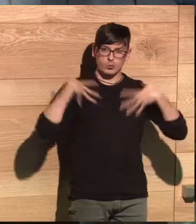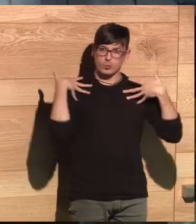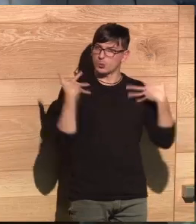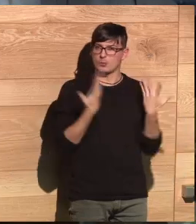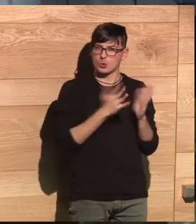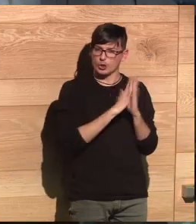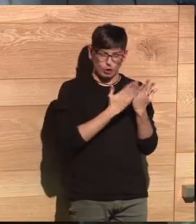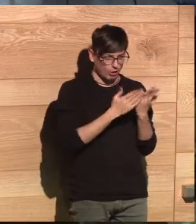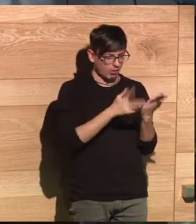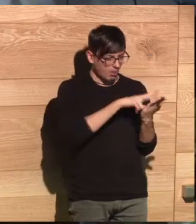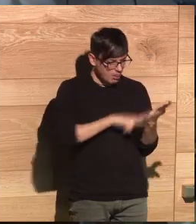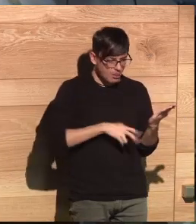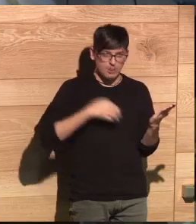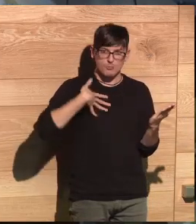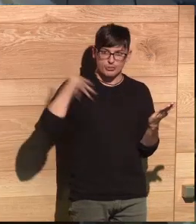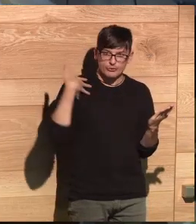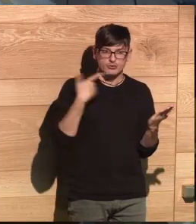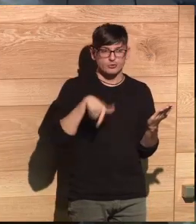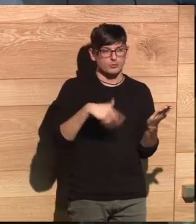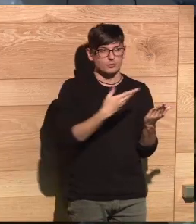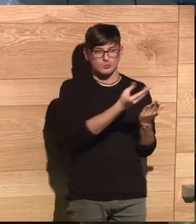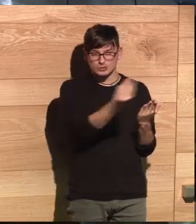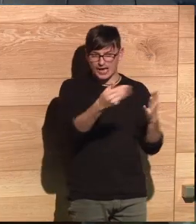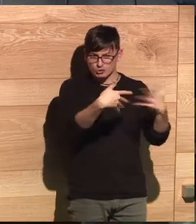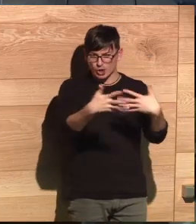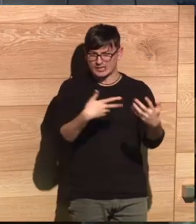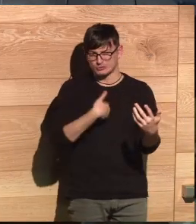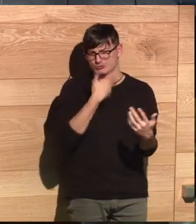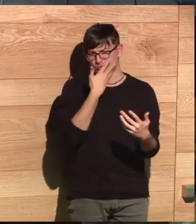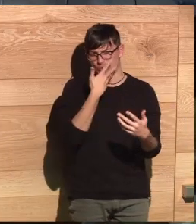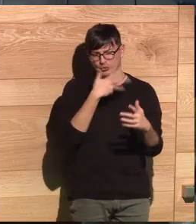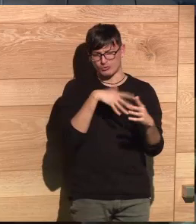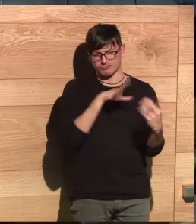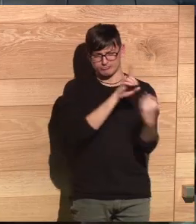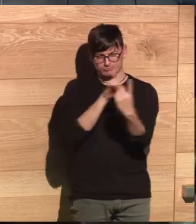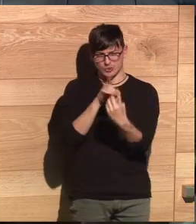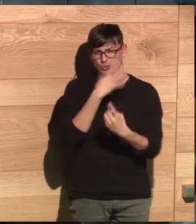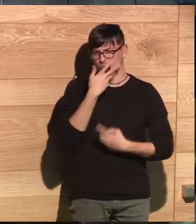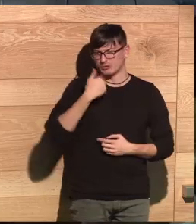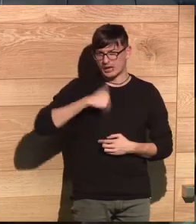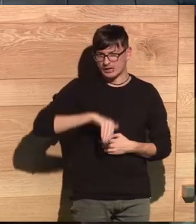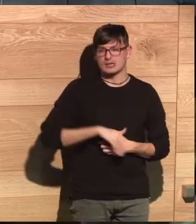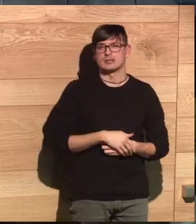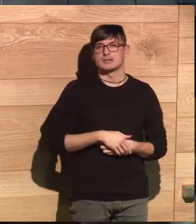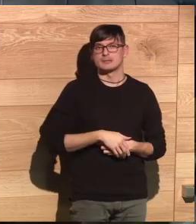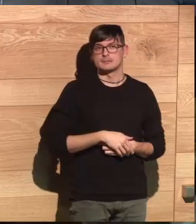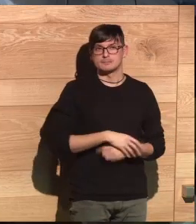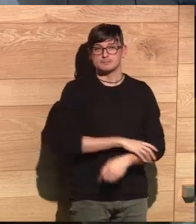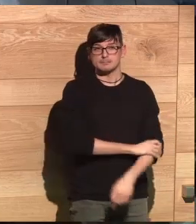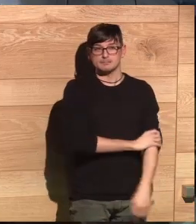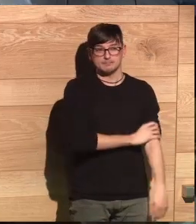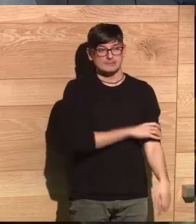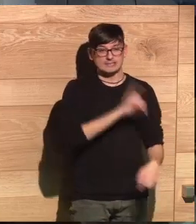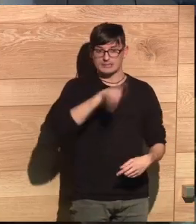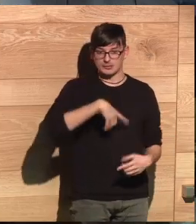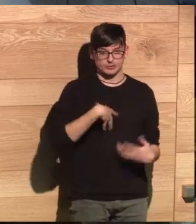historias. Sobre todo, os conozco a muchas de las autoras y eso me tiene también...